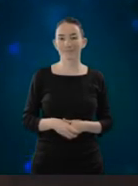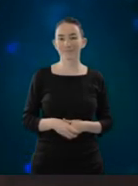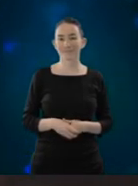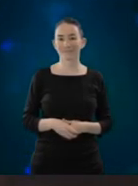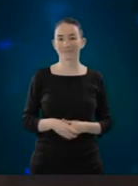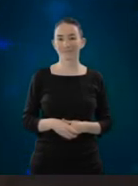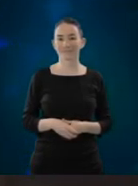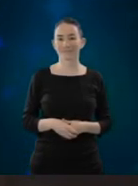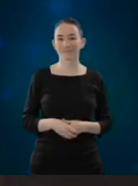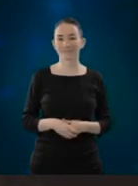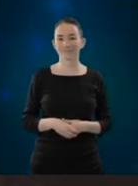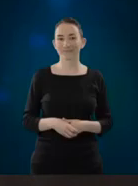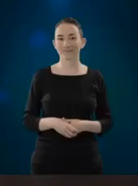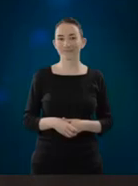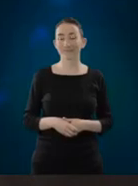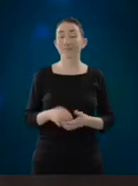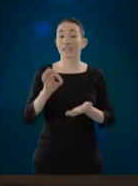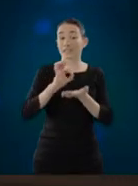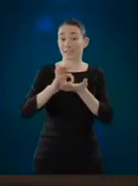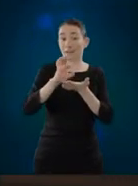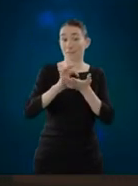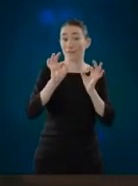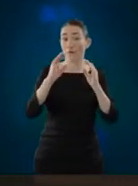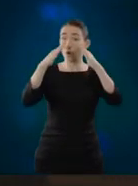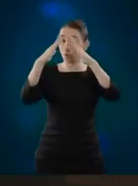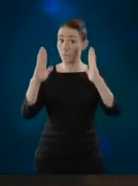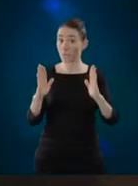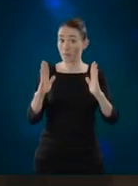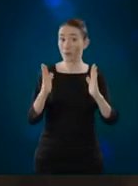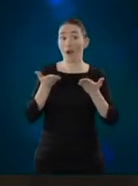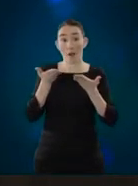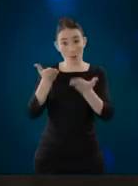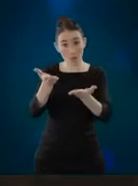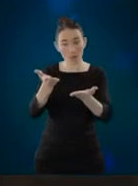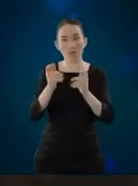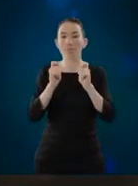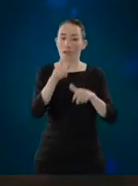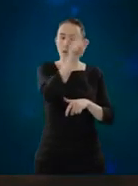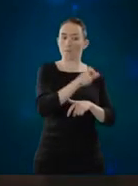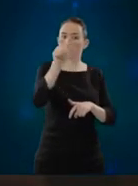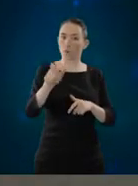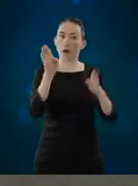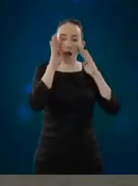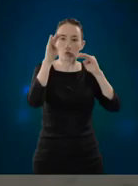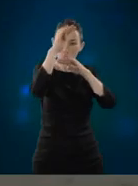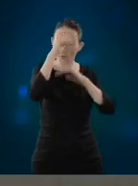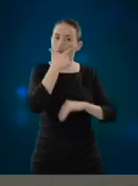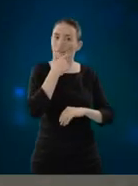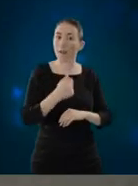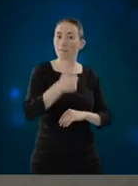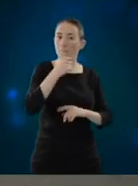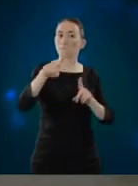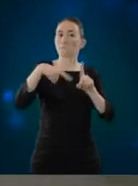El servicio de ayuda a domicilio facilita la atención y el cuidado personal y del hogar, asesorando a familias